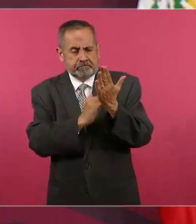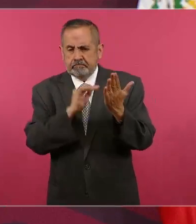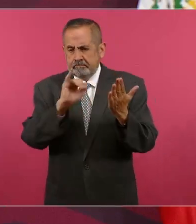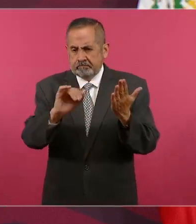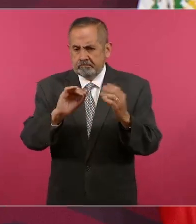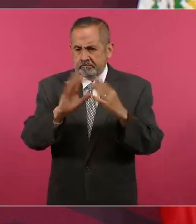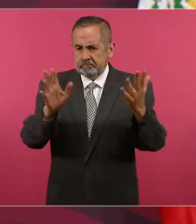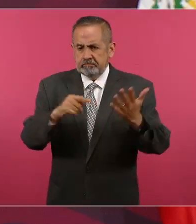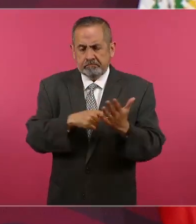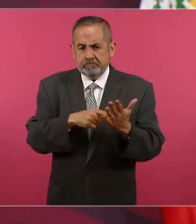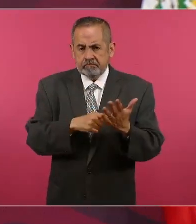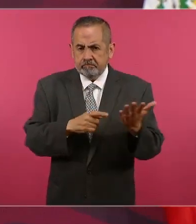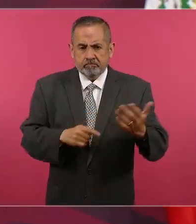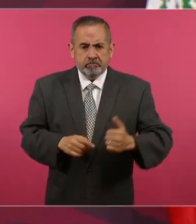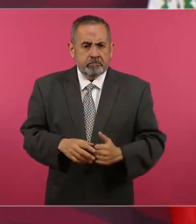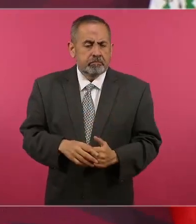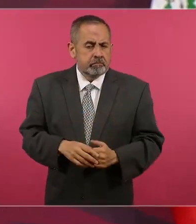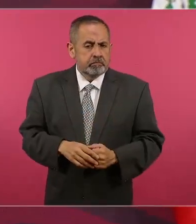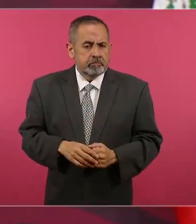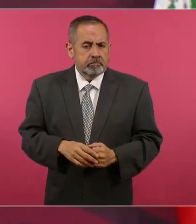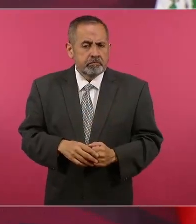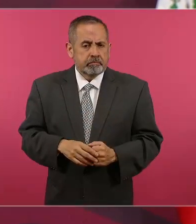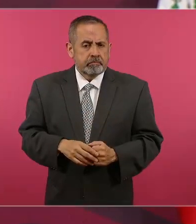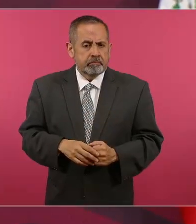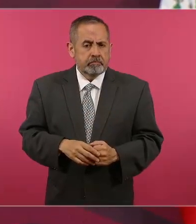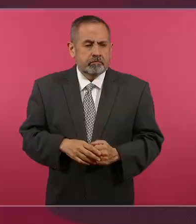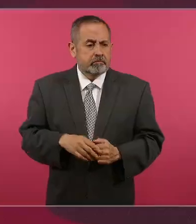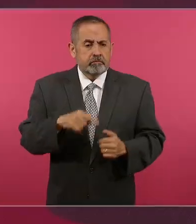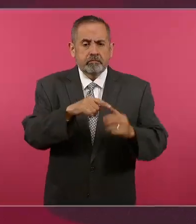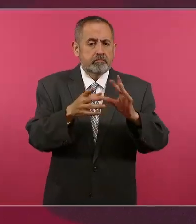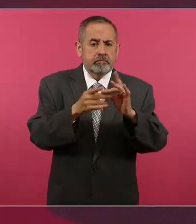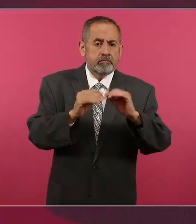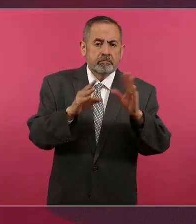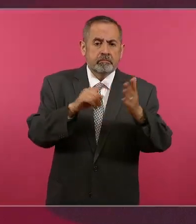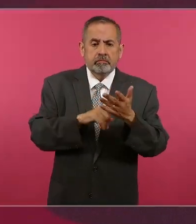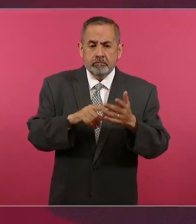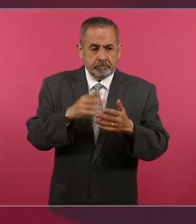no se habla mucho de los Flores Magón.